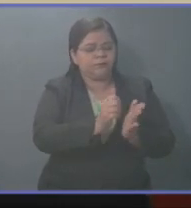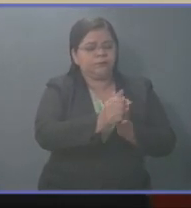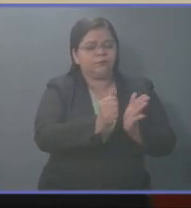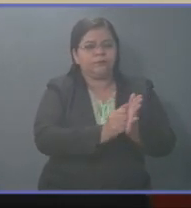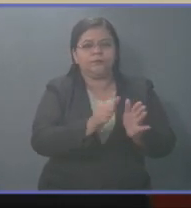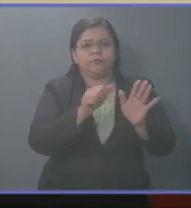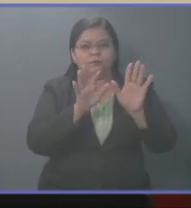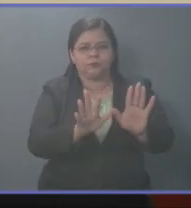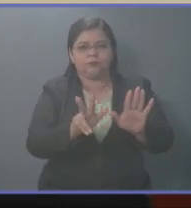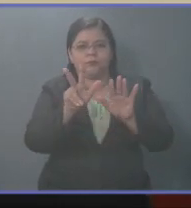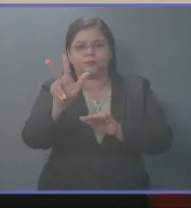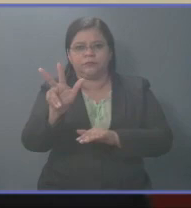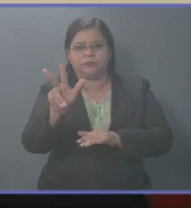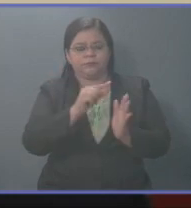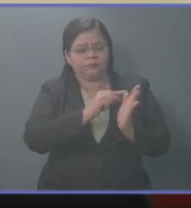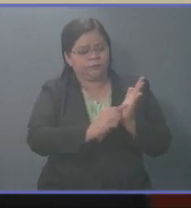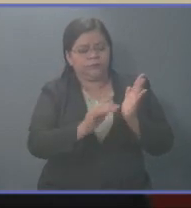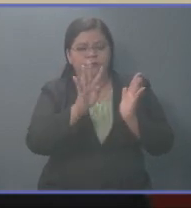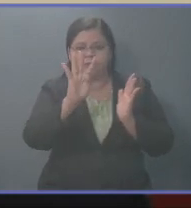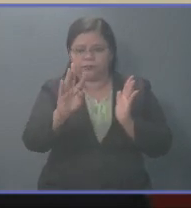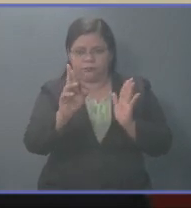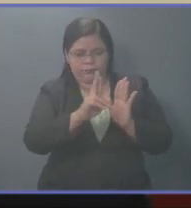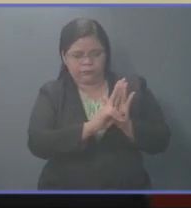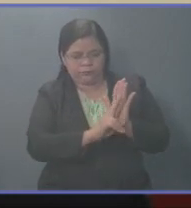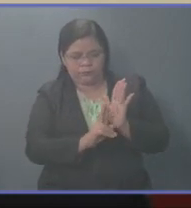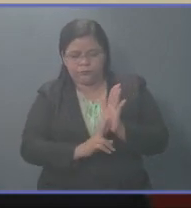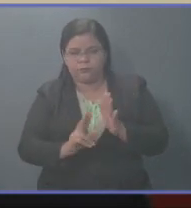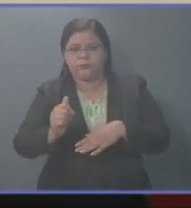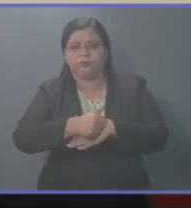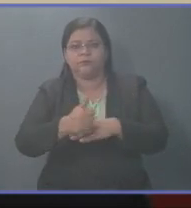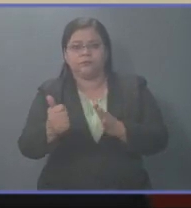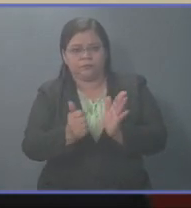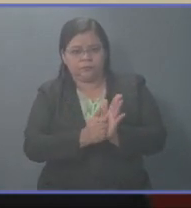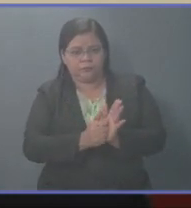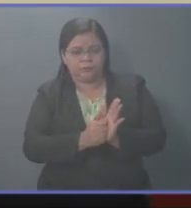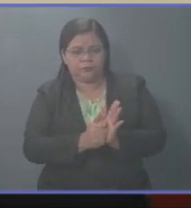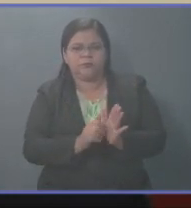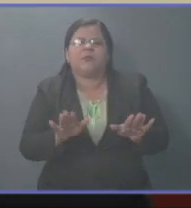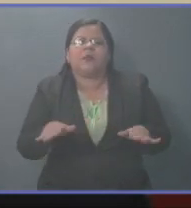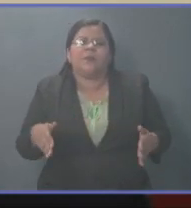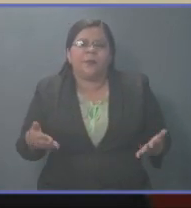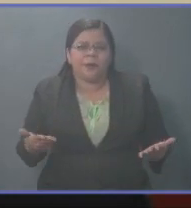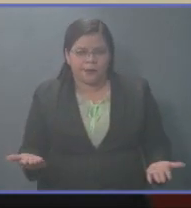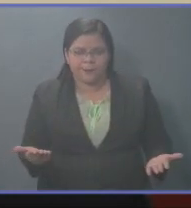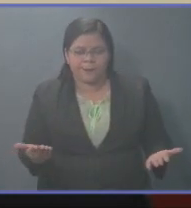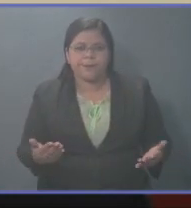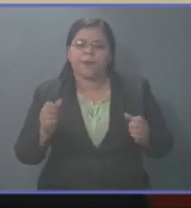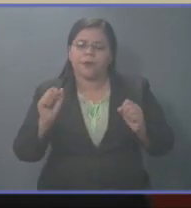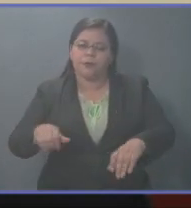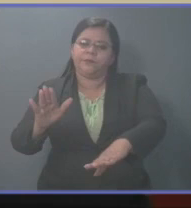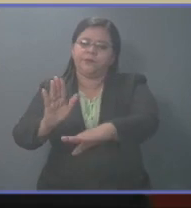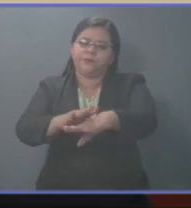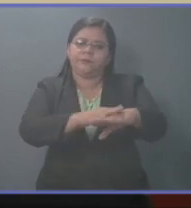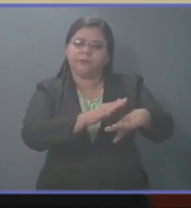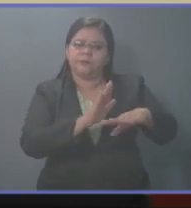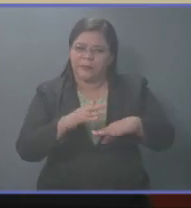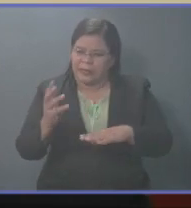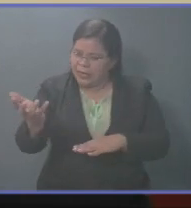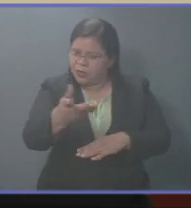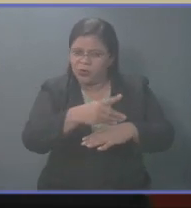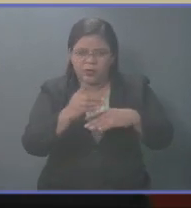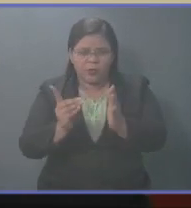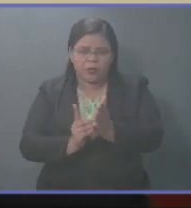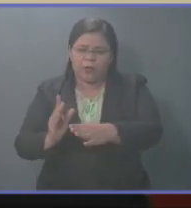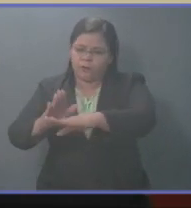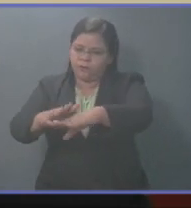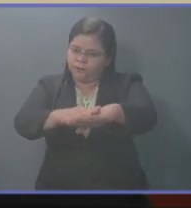13, número 4 del Reglamento Interior de la Asamblea Legislativa, a efecto de que convoque a todos los